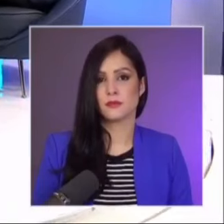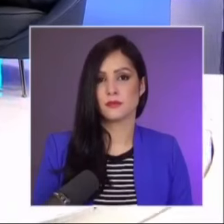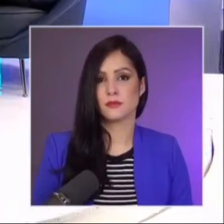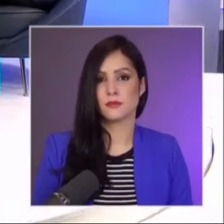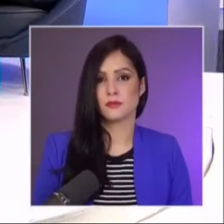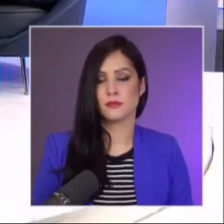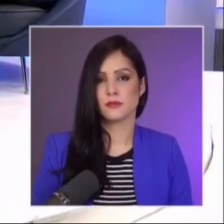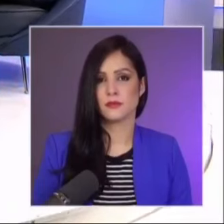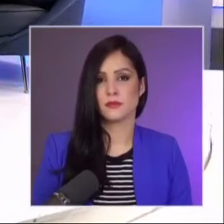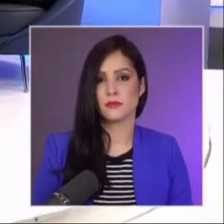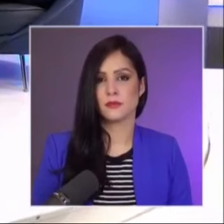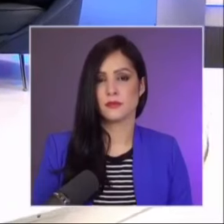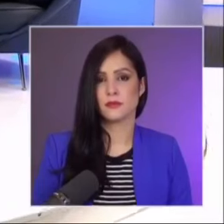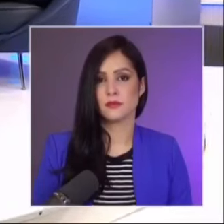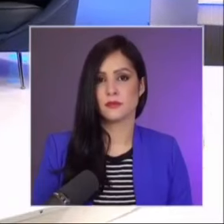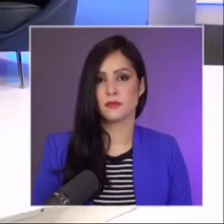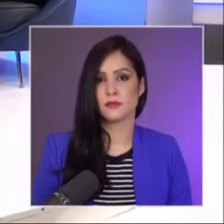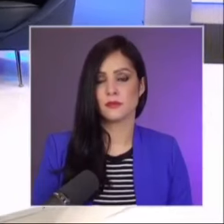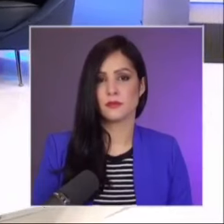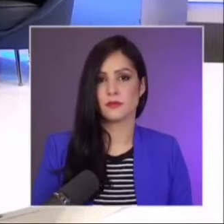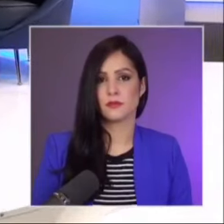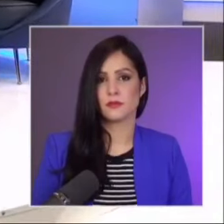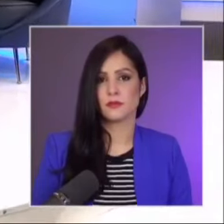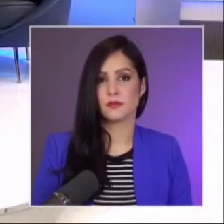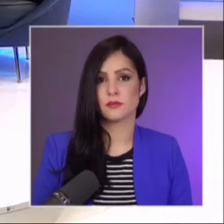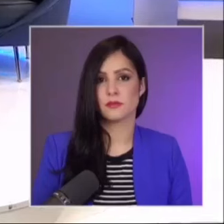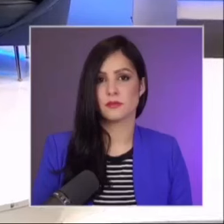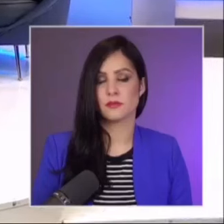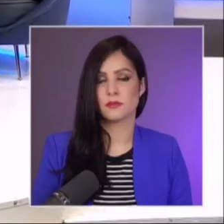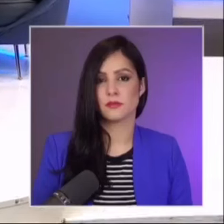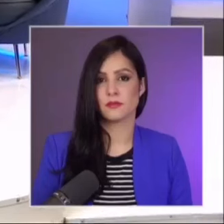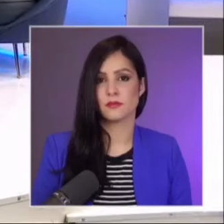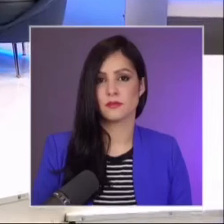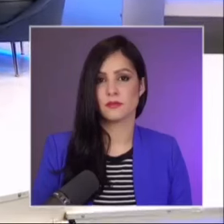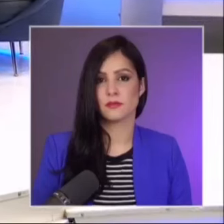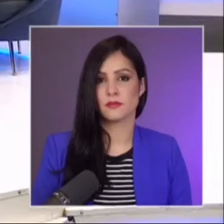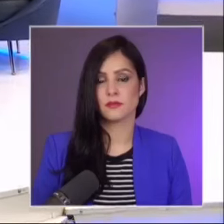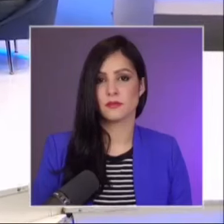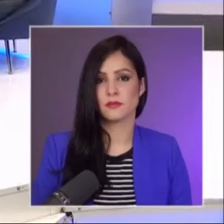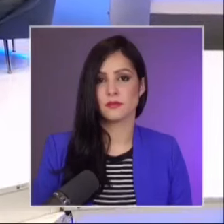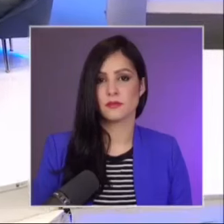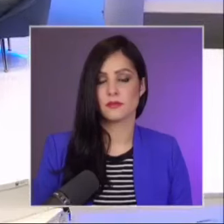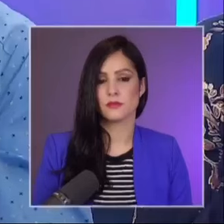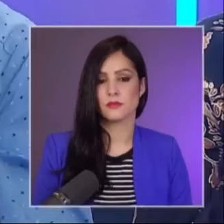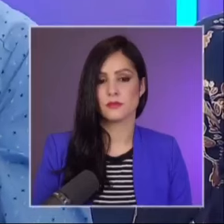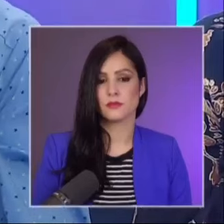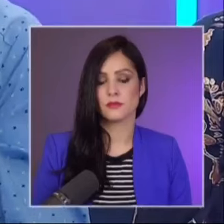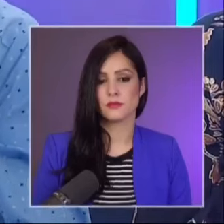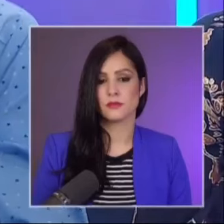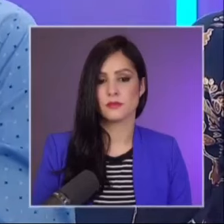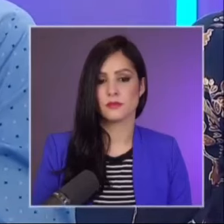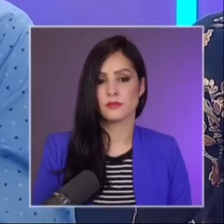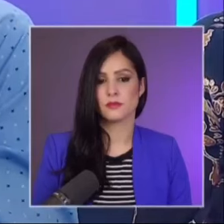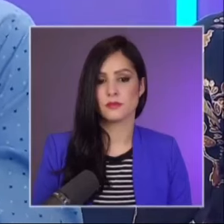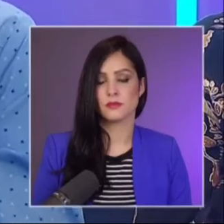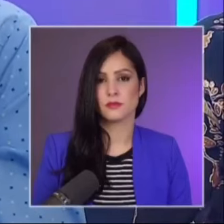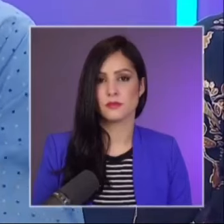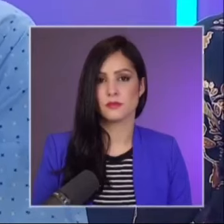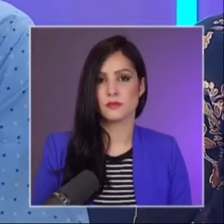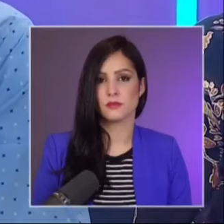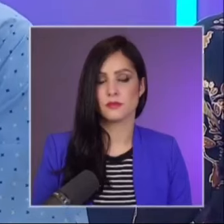nos enteramos de la magnitud del reclamo estamos hablando de 7 más de